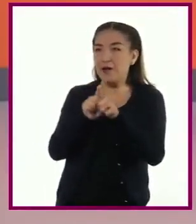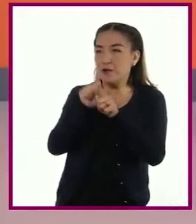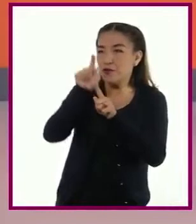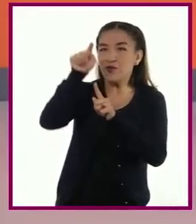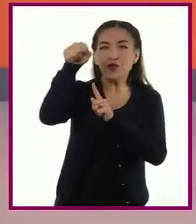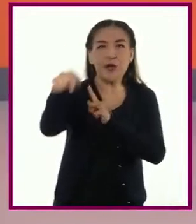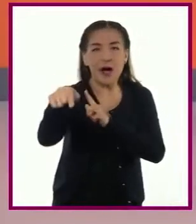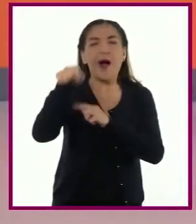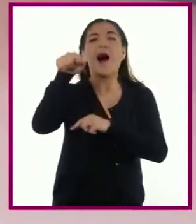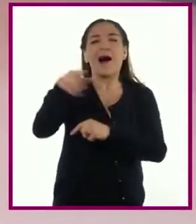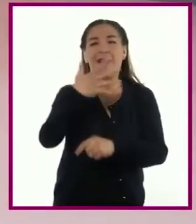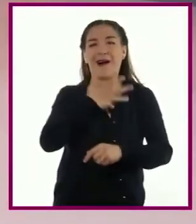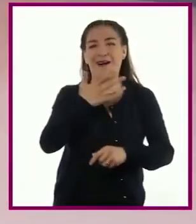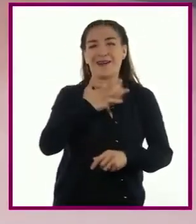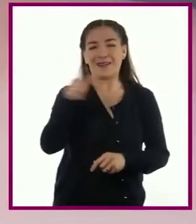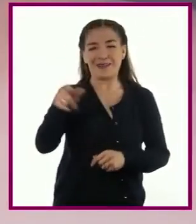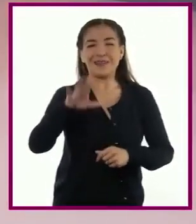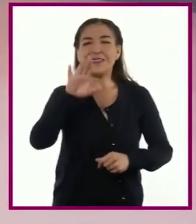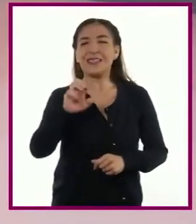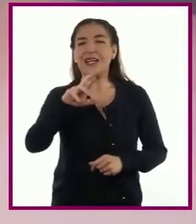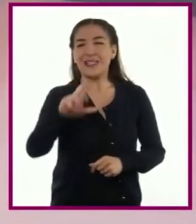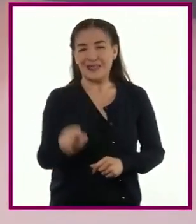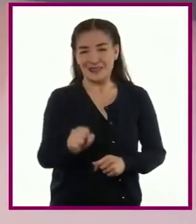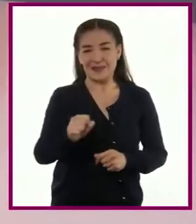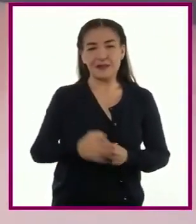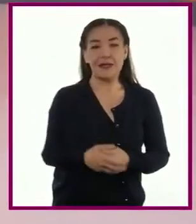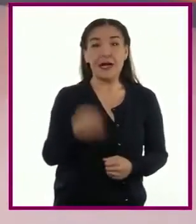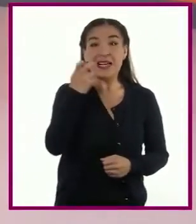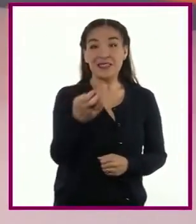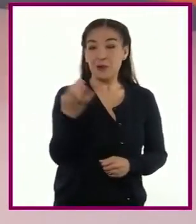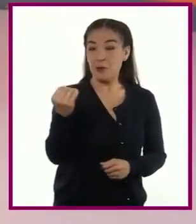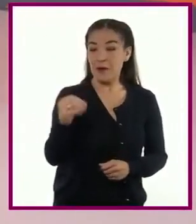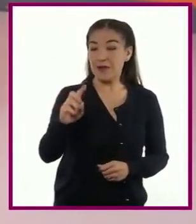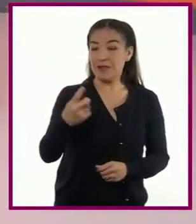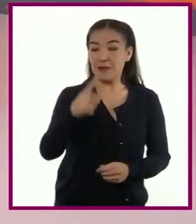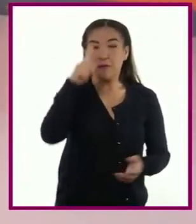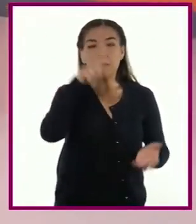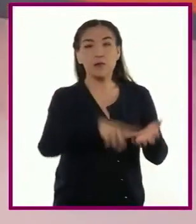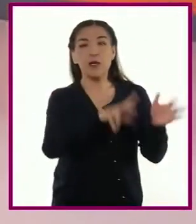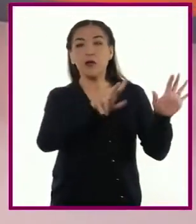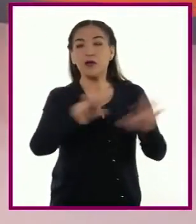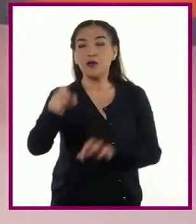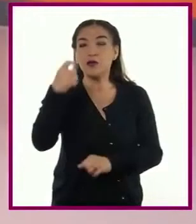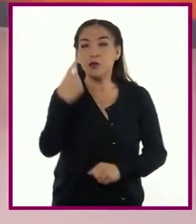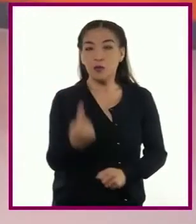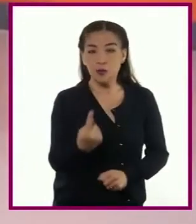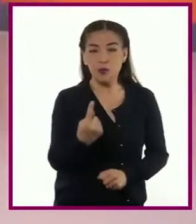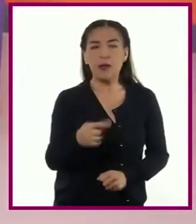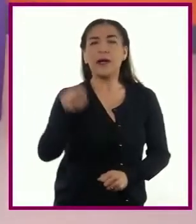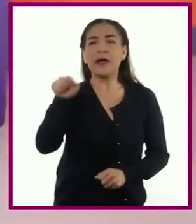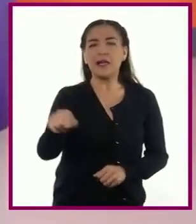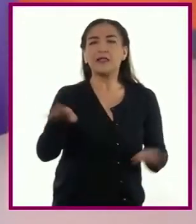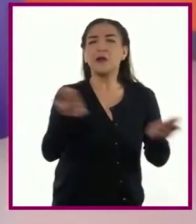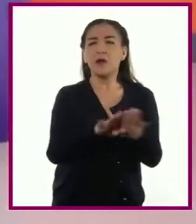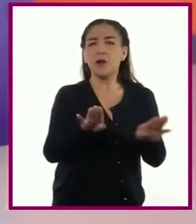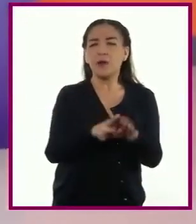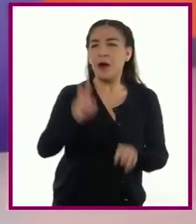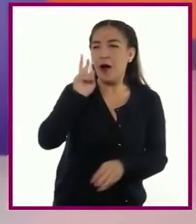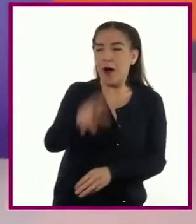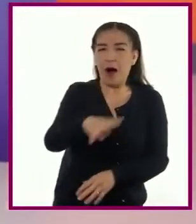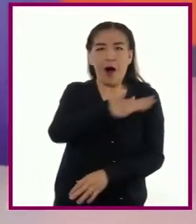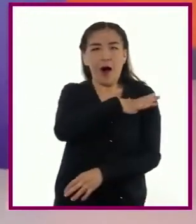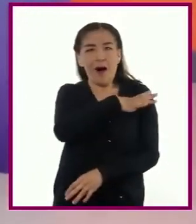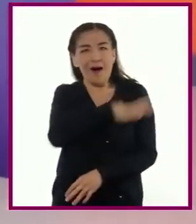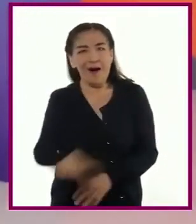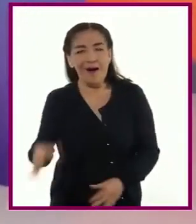encontrar al asteroide. Así, el 9 de diciembre de 1801, los astrónomos se impresionaron al